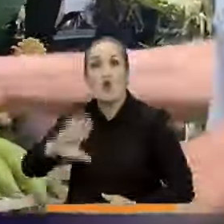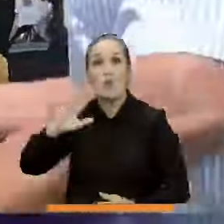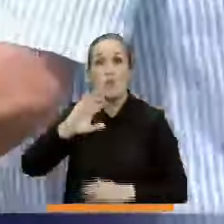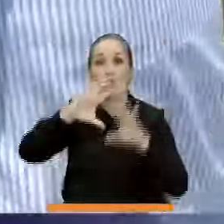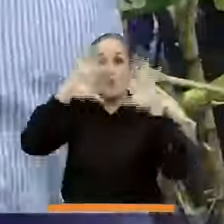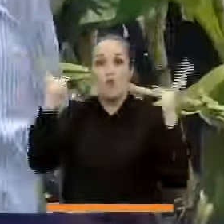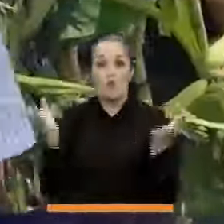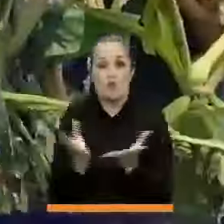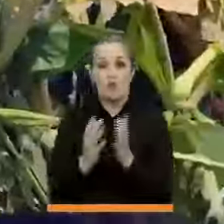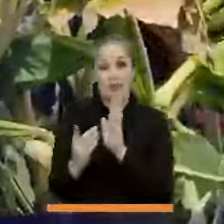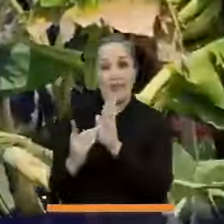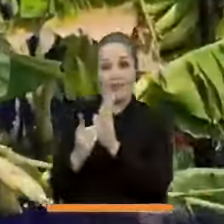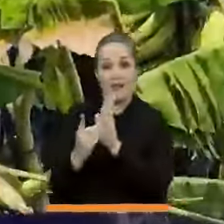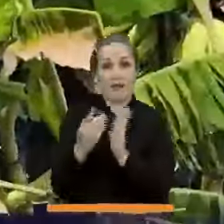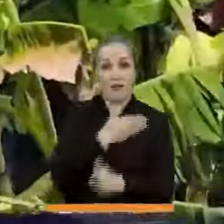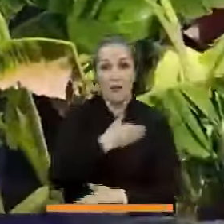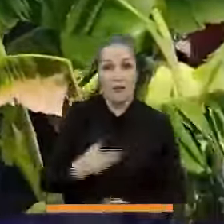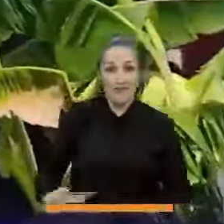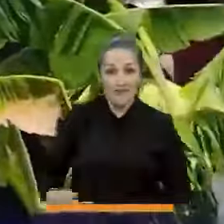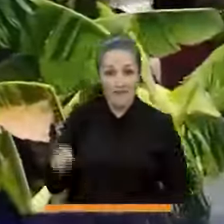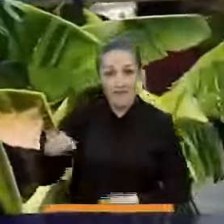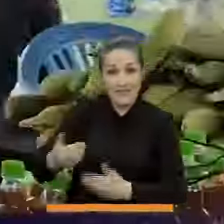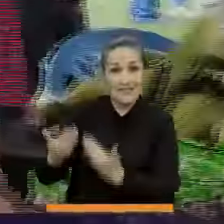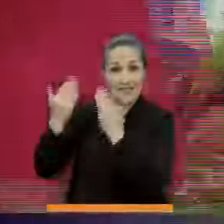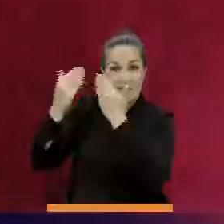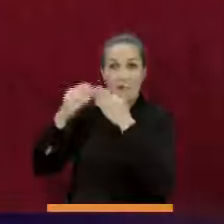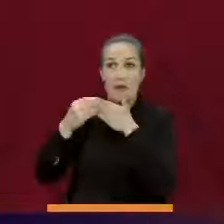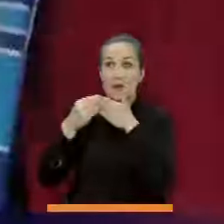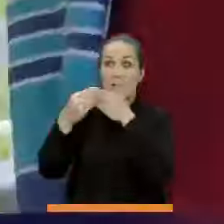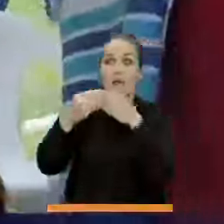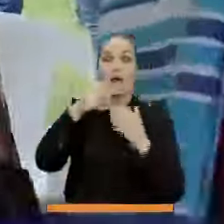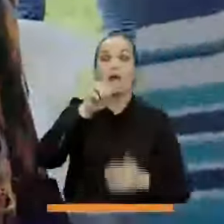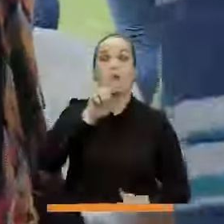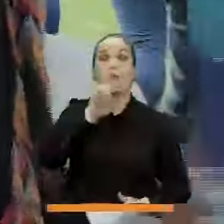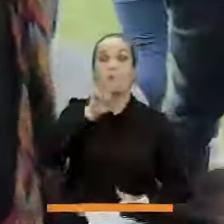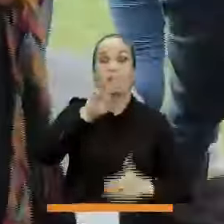decreto presidencial, 13 comunidades rurales se han constituido como